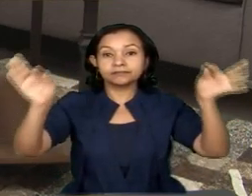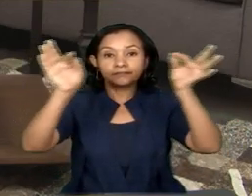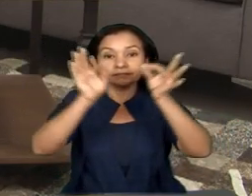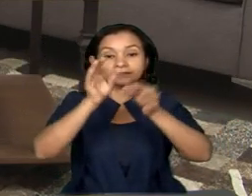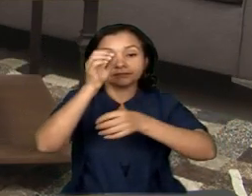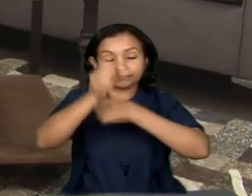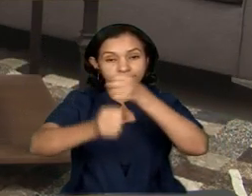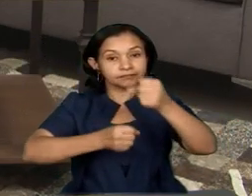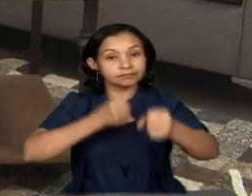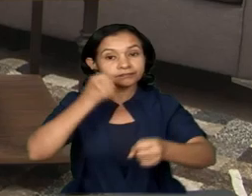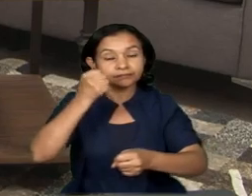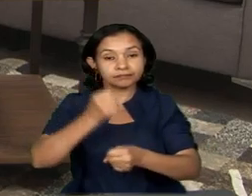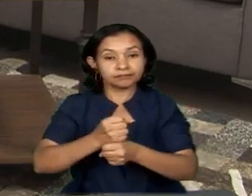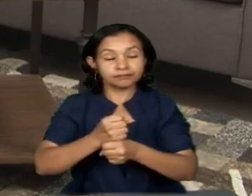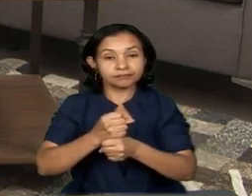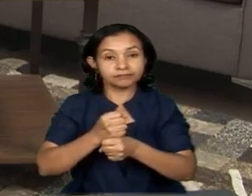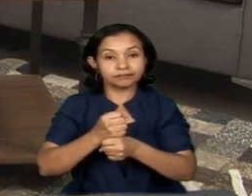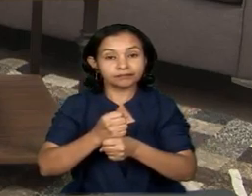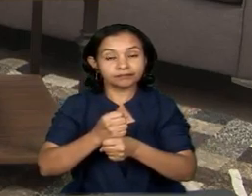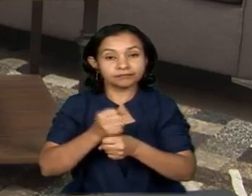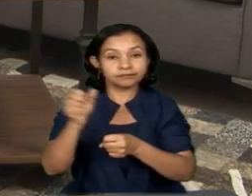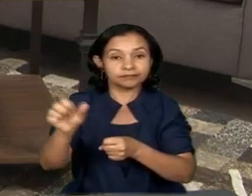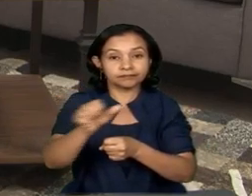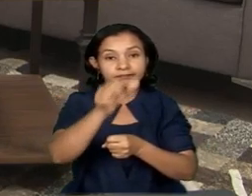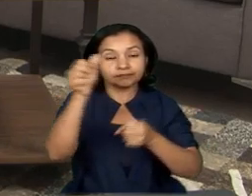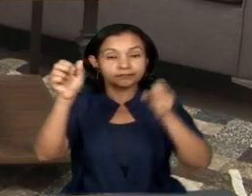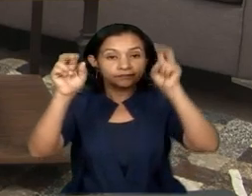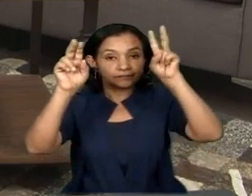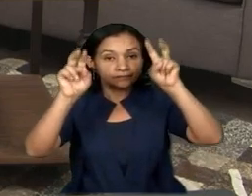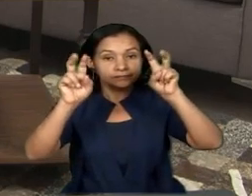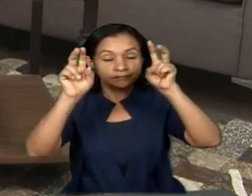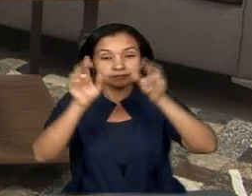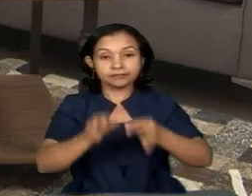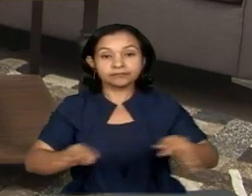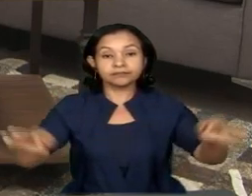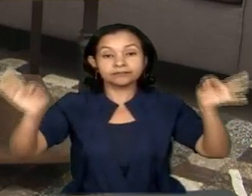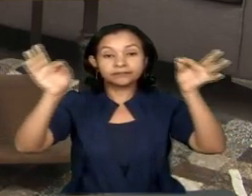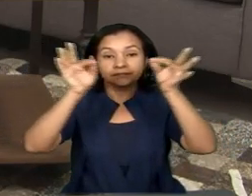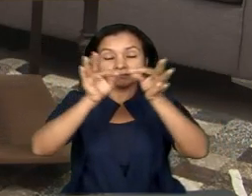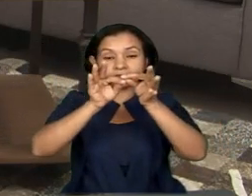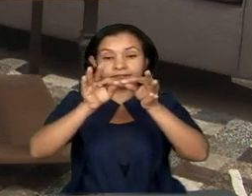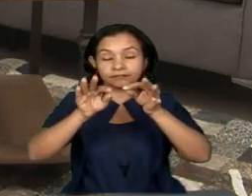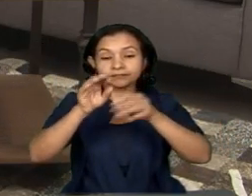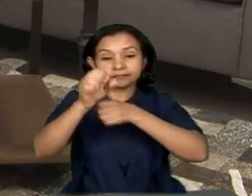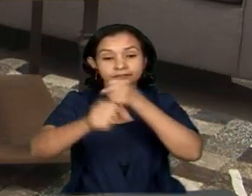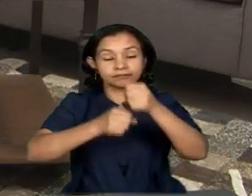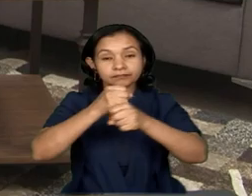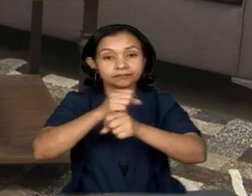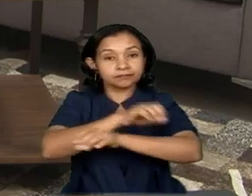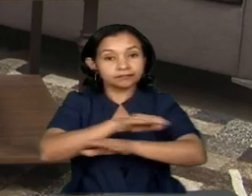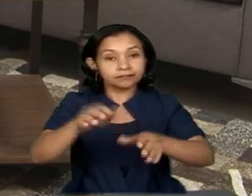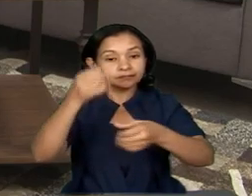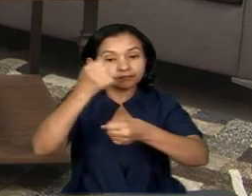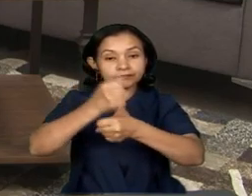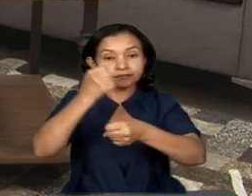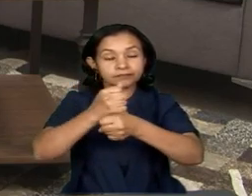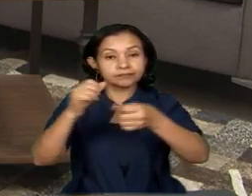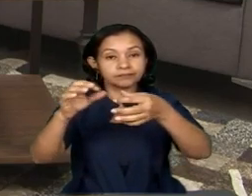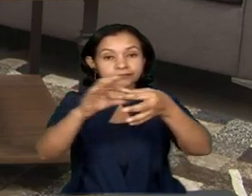año. Sí. Otro tema importante porque se está cerrando el año es el trabajo